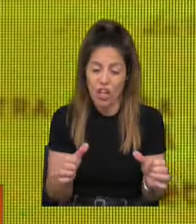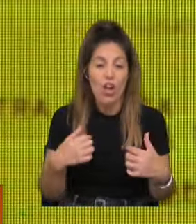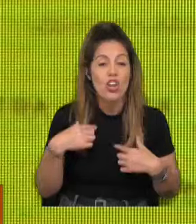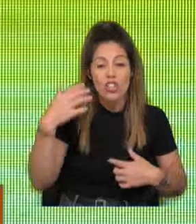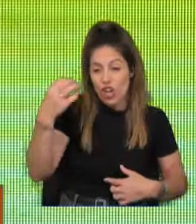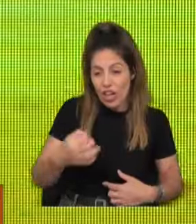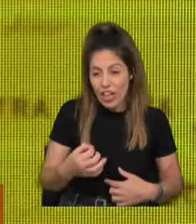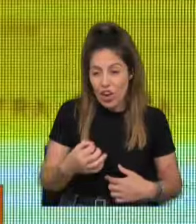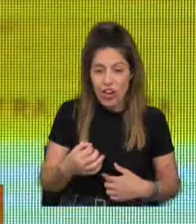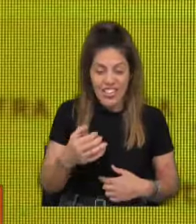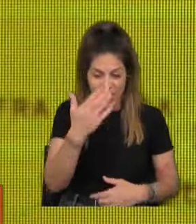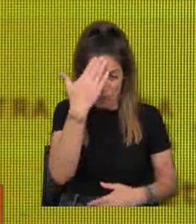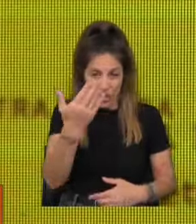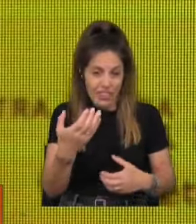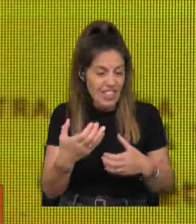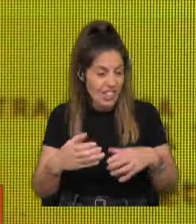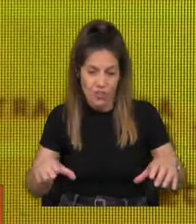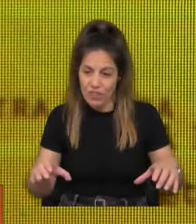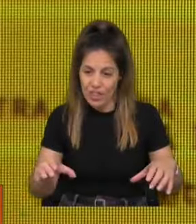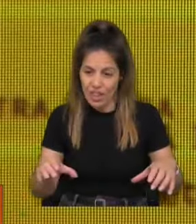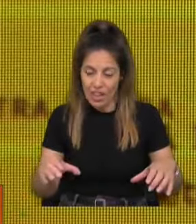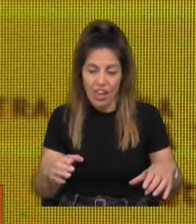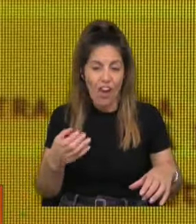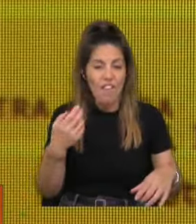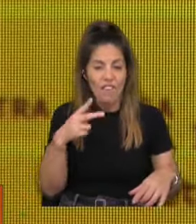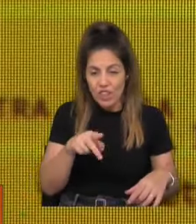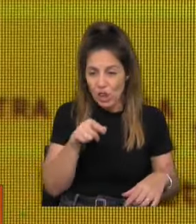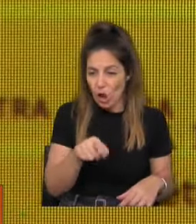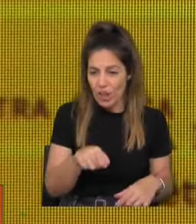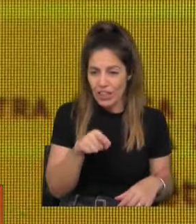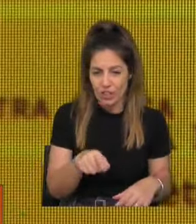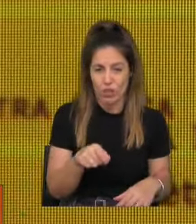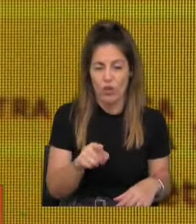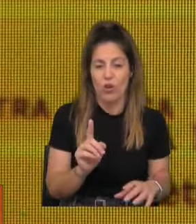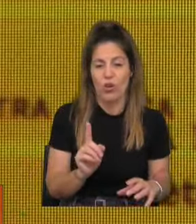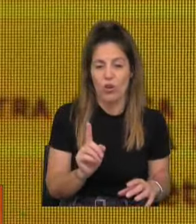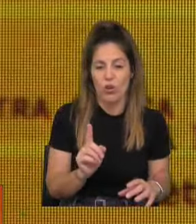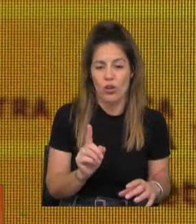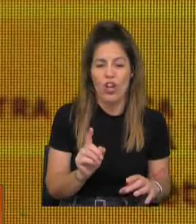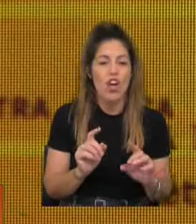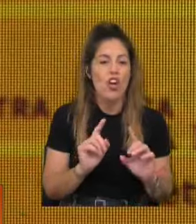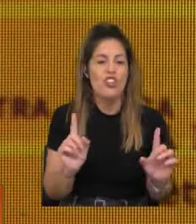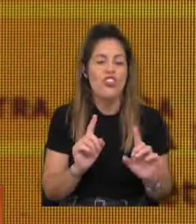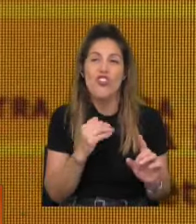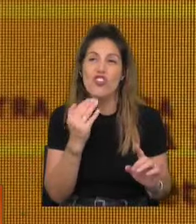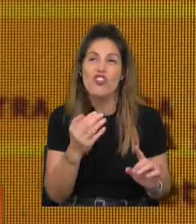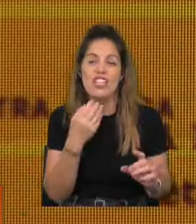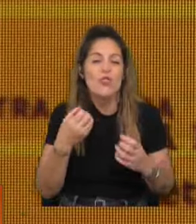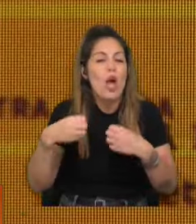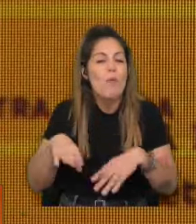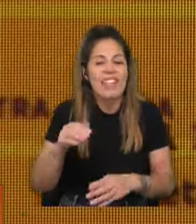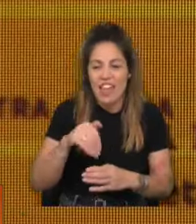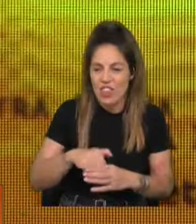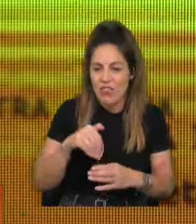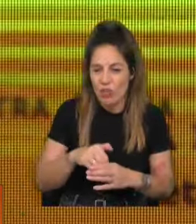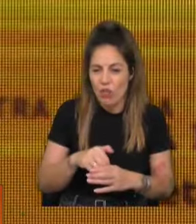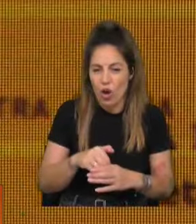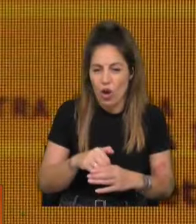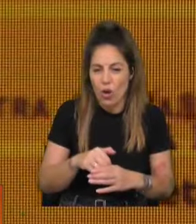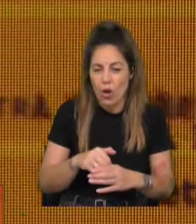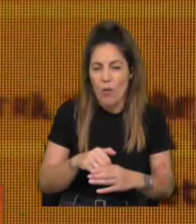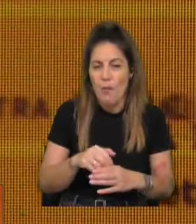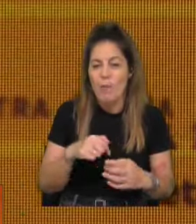va dividido visto este esto es una no sé si costo pero por lo menos ventaja para